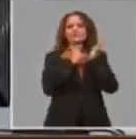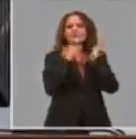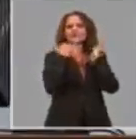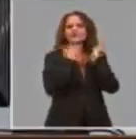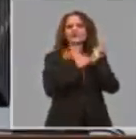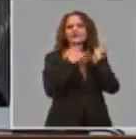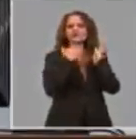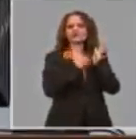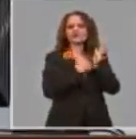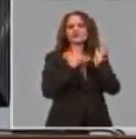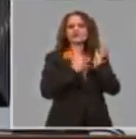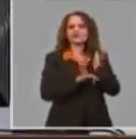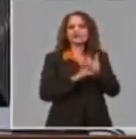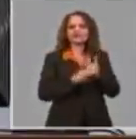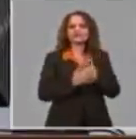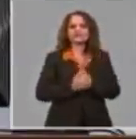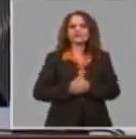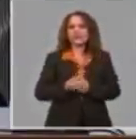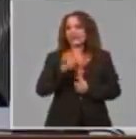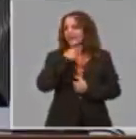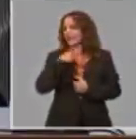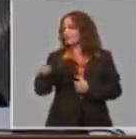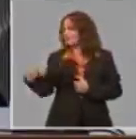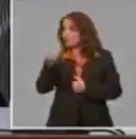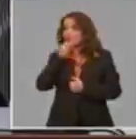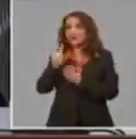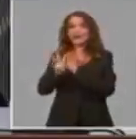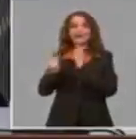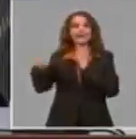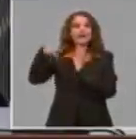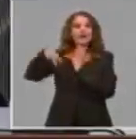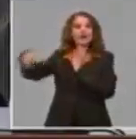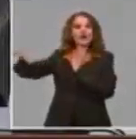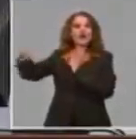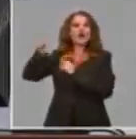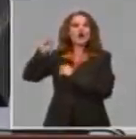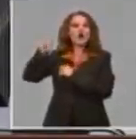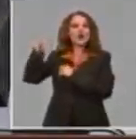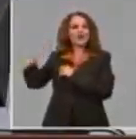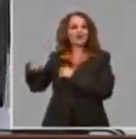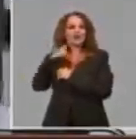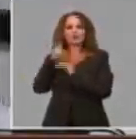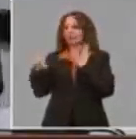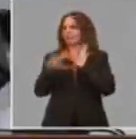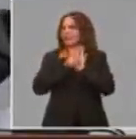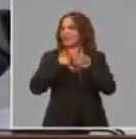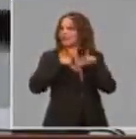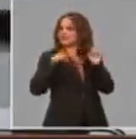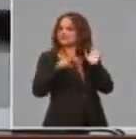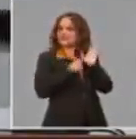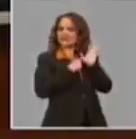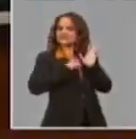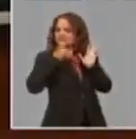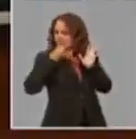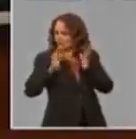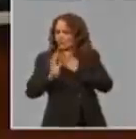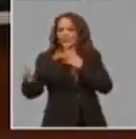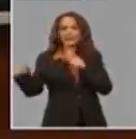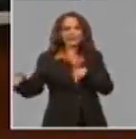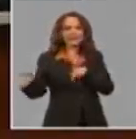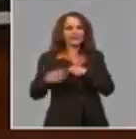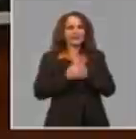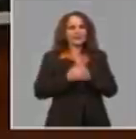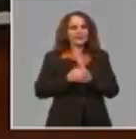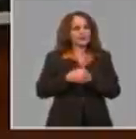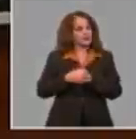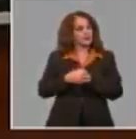inferno implementar que pago y que salió en una licencia que padre está reconocida en nuestro sistema conoce su interior una